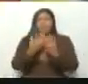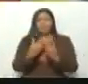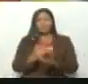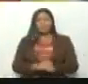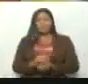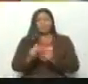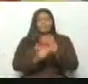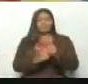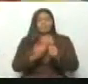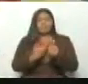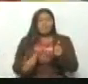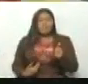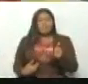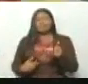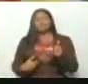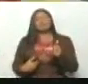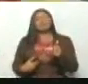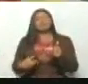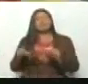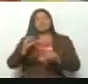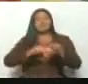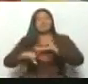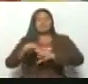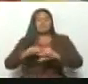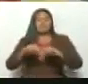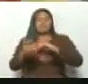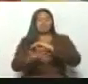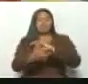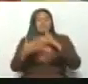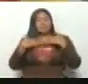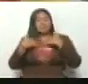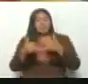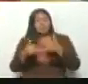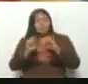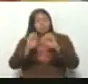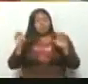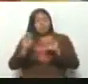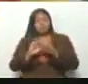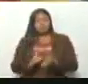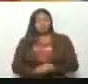Gabriela Jiménez, vicepresidenta sectorial de Ciencia, Tecnología, Educación y Salud, y también ministra de Ciencia, Tecnología e Innovación.